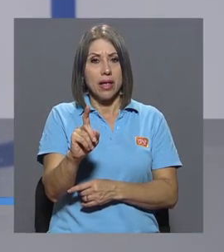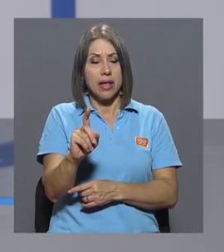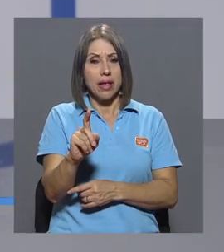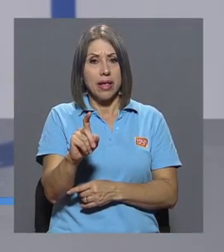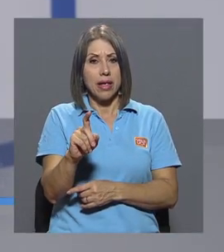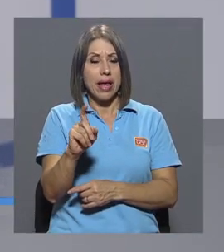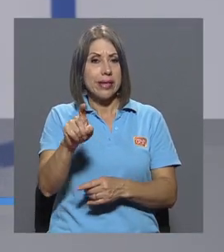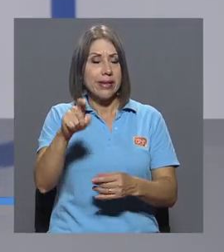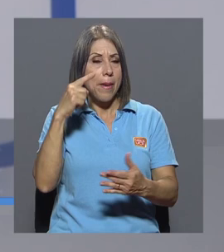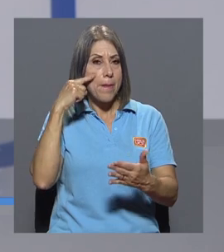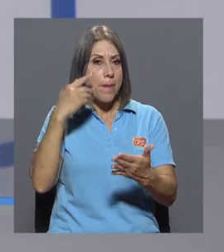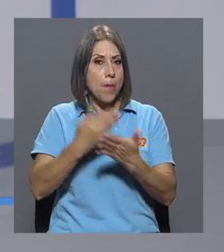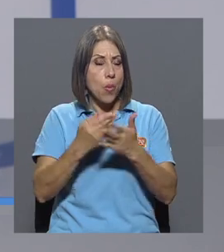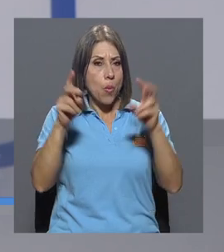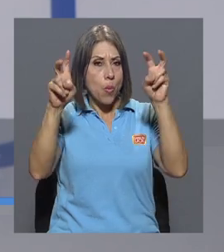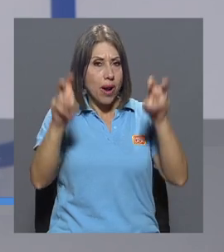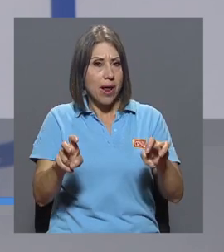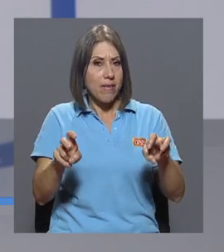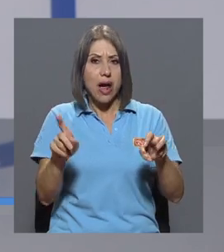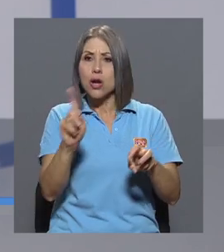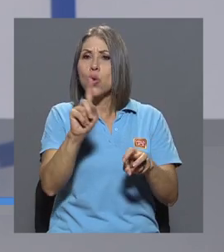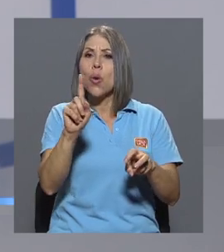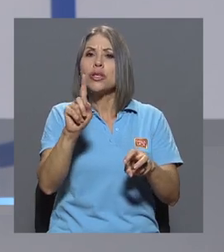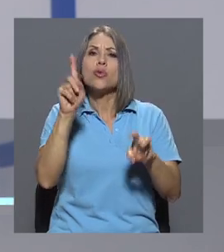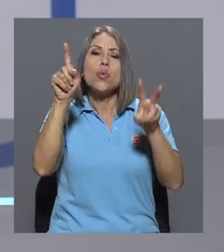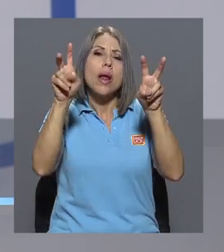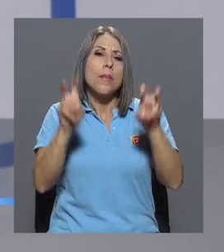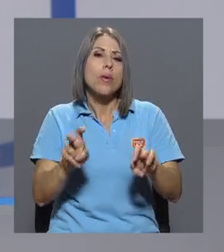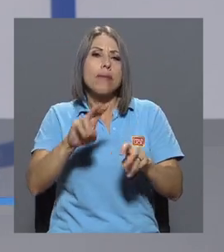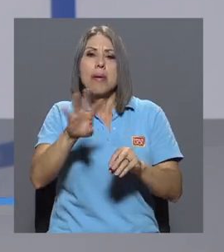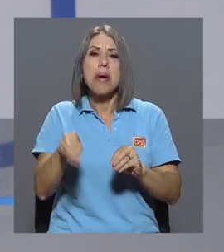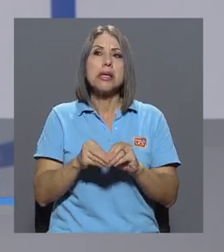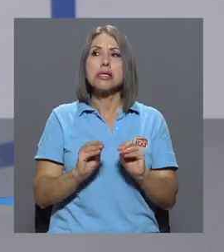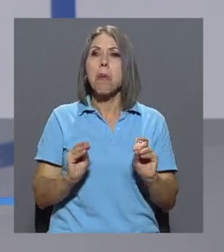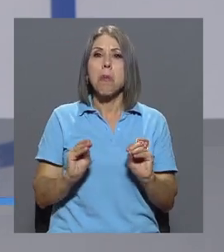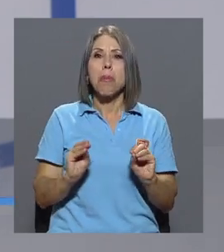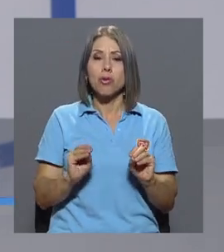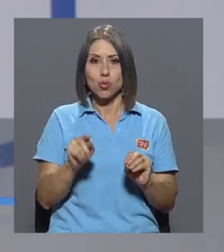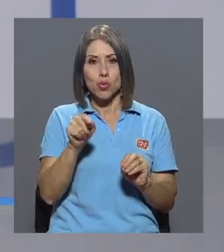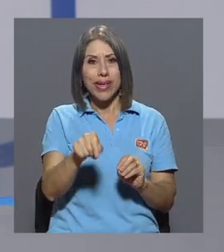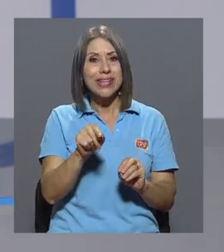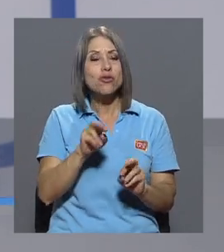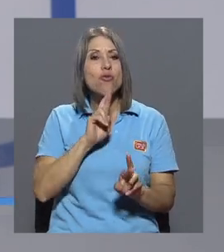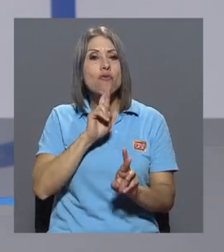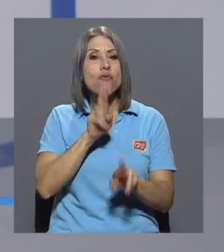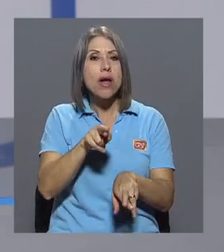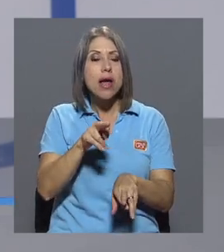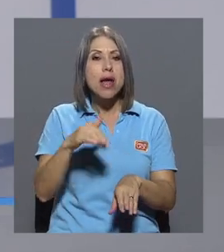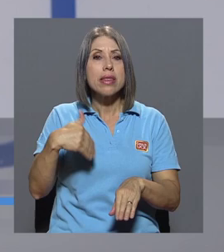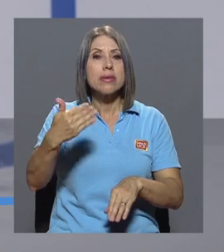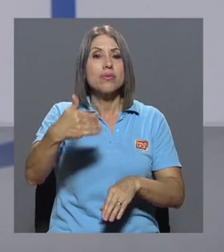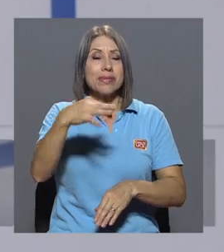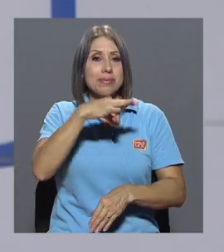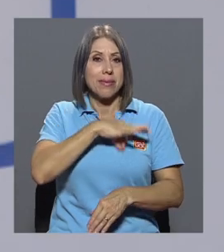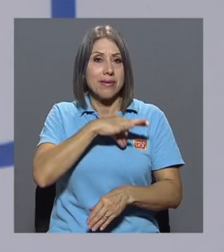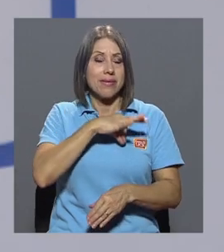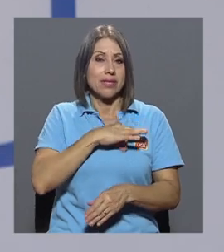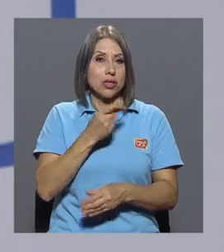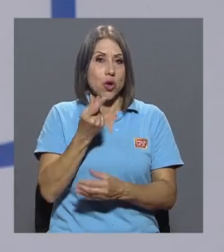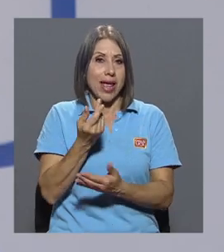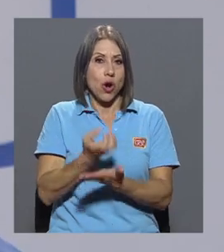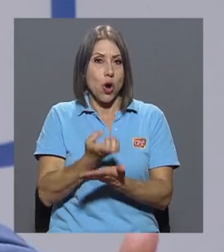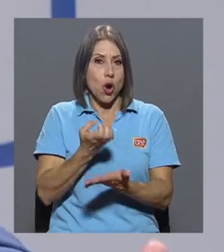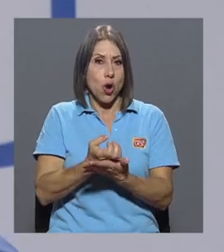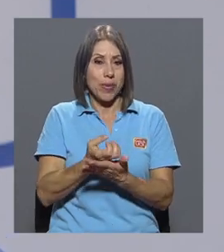una una prueba más sino que va a resultar en un beneficio económico si